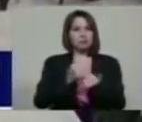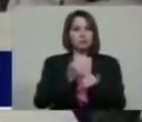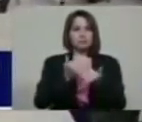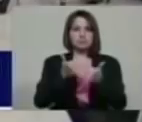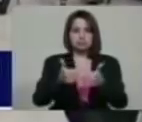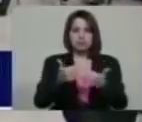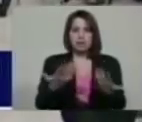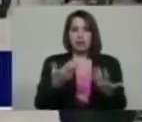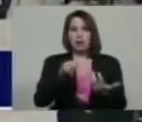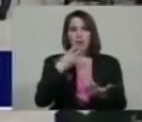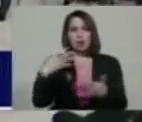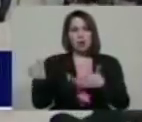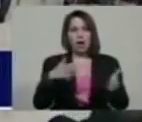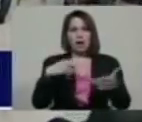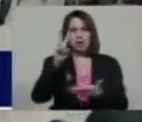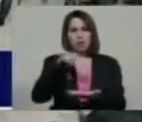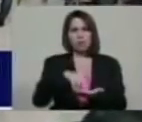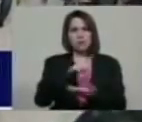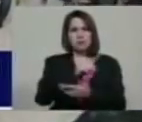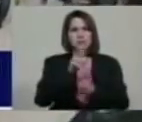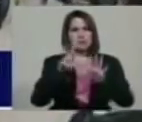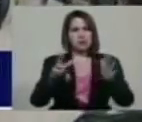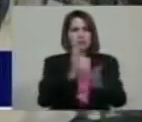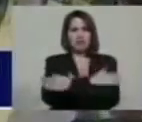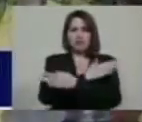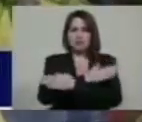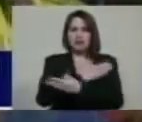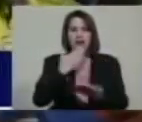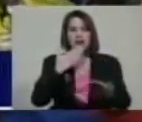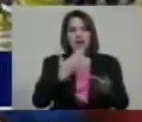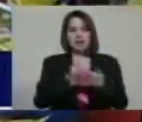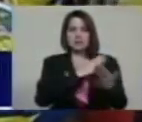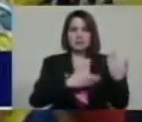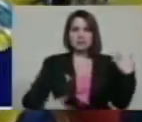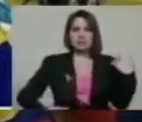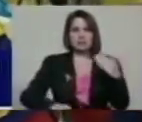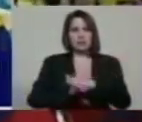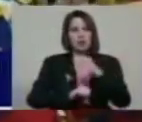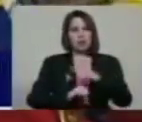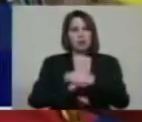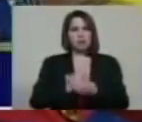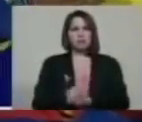Aires 2018. Felicitaciones, muchachos. Gracias, presidente, por todo el apoyo.